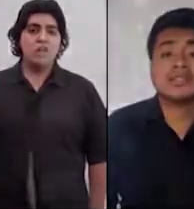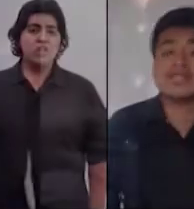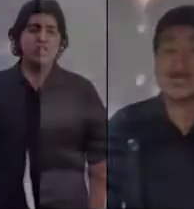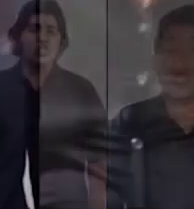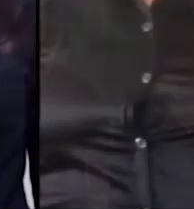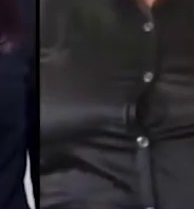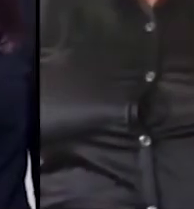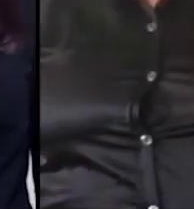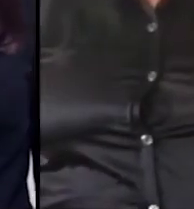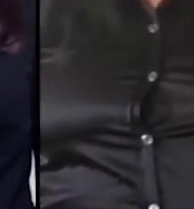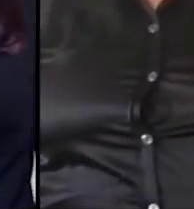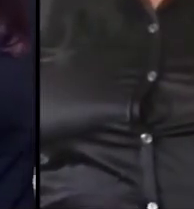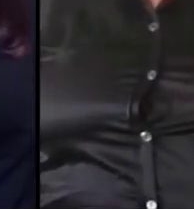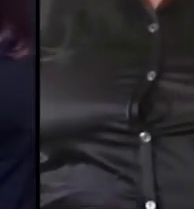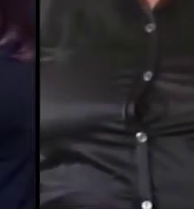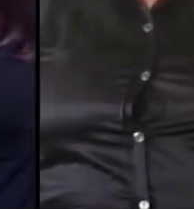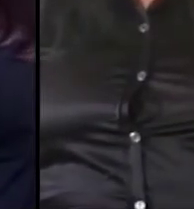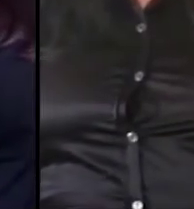esa